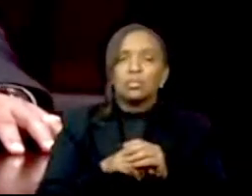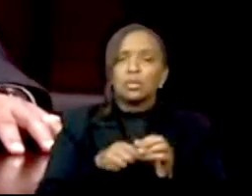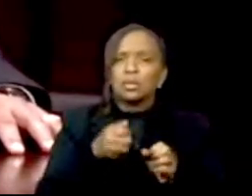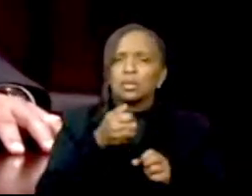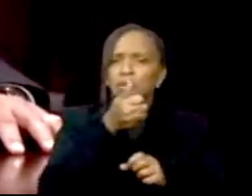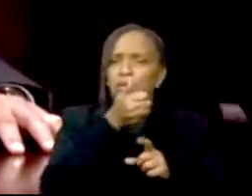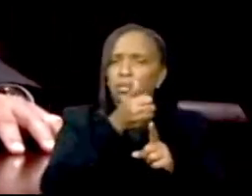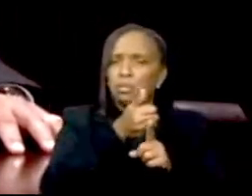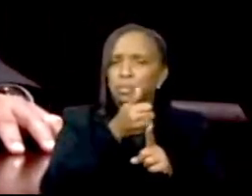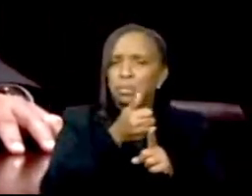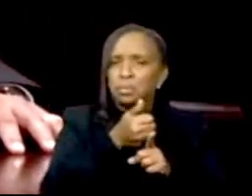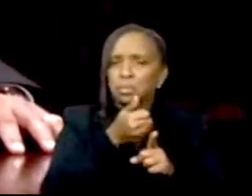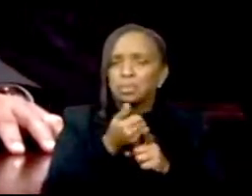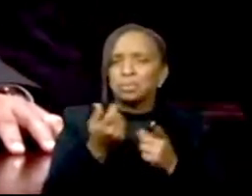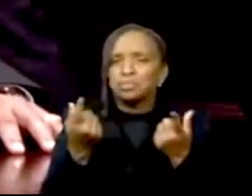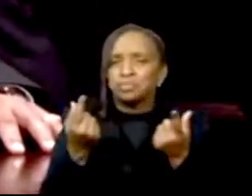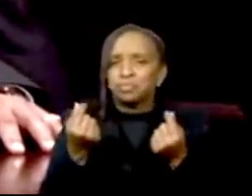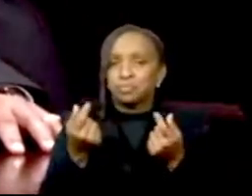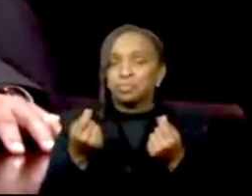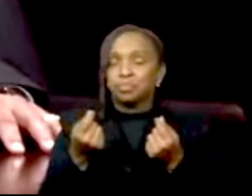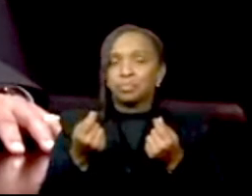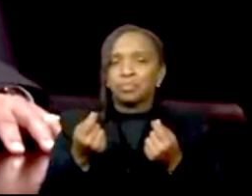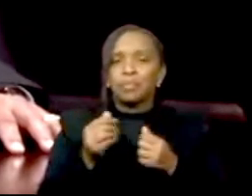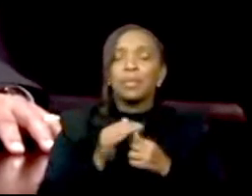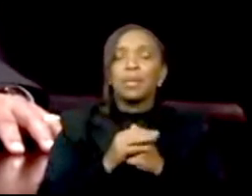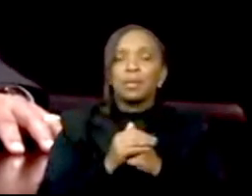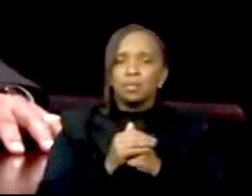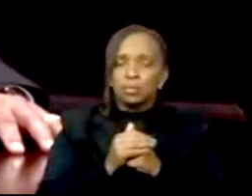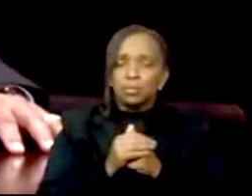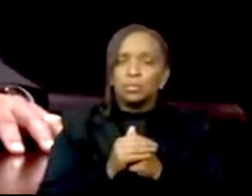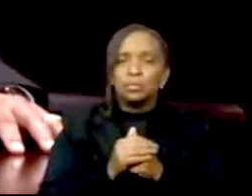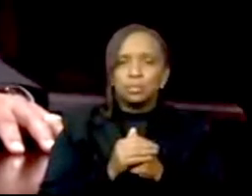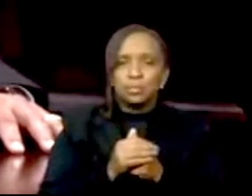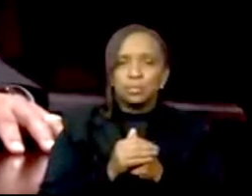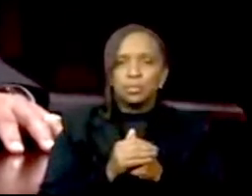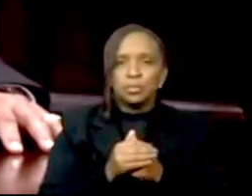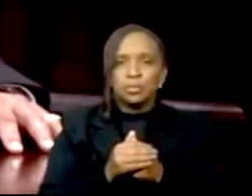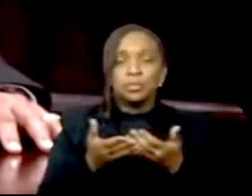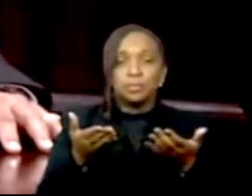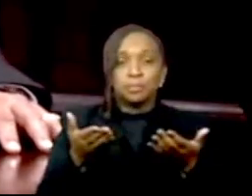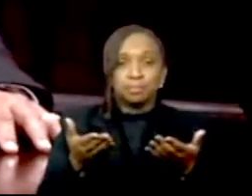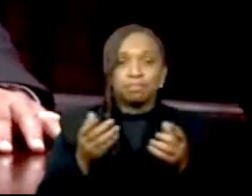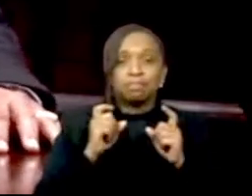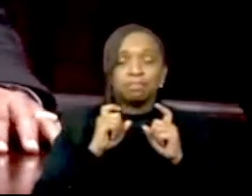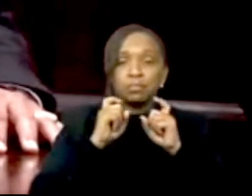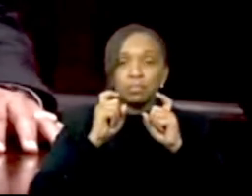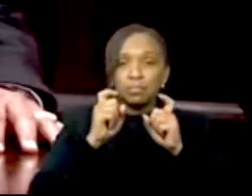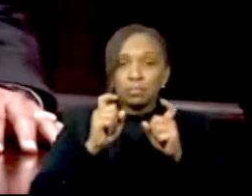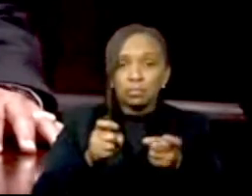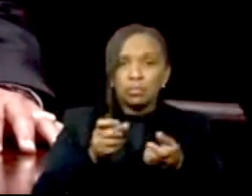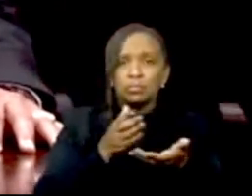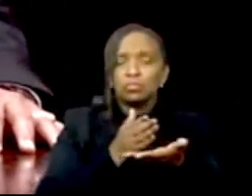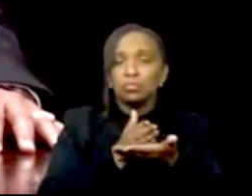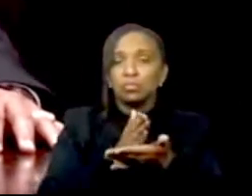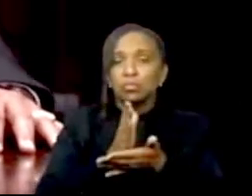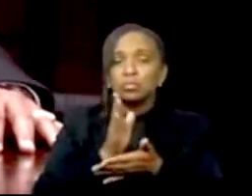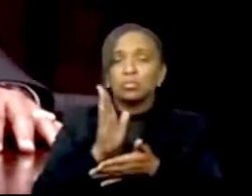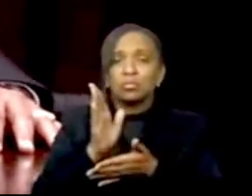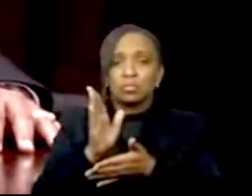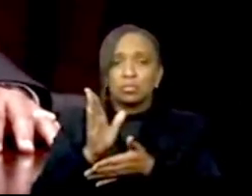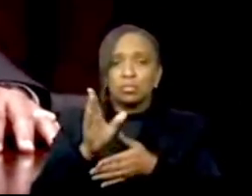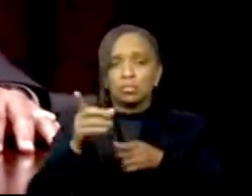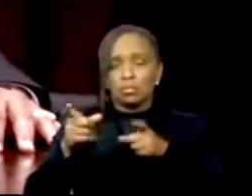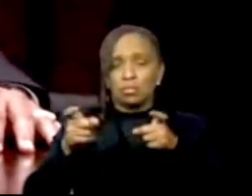exhortativa, incorporando un nuevo derecho a la buena administración pública. Derecho fundamental que no